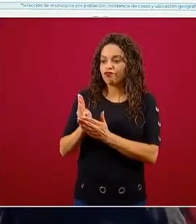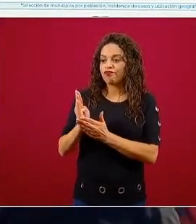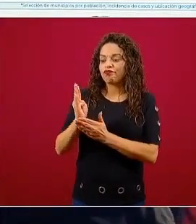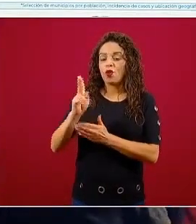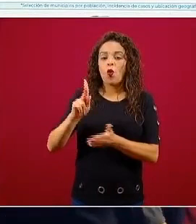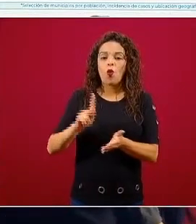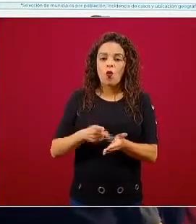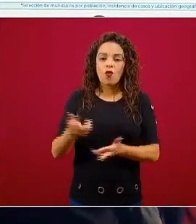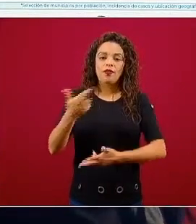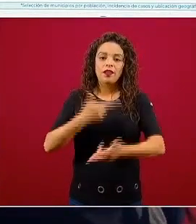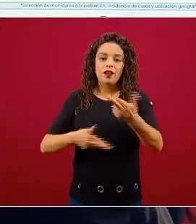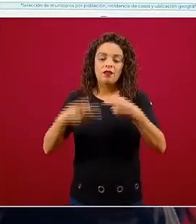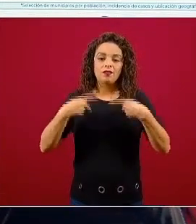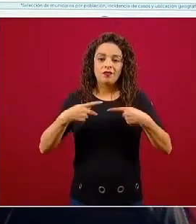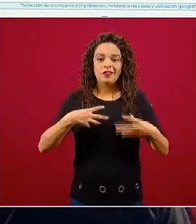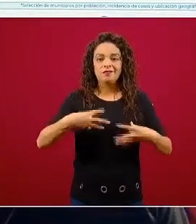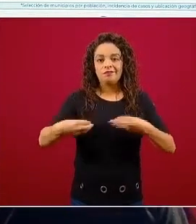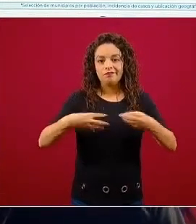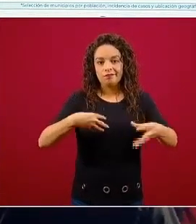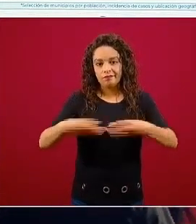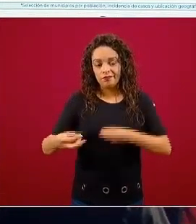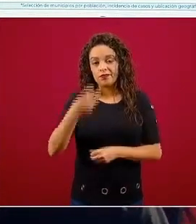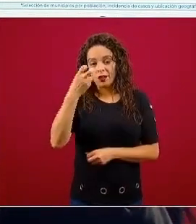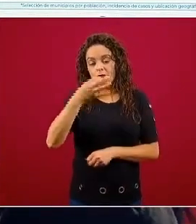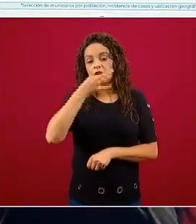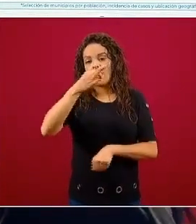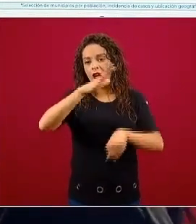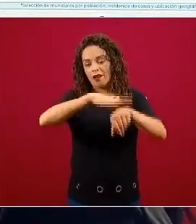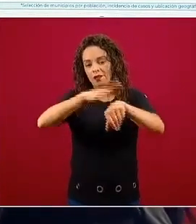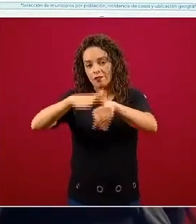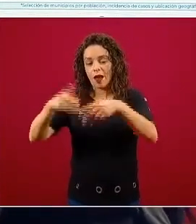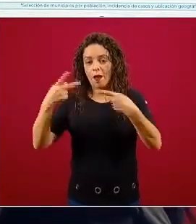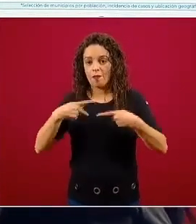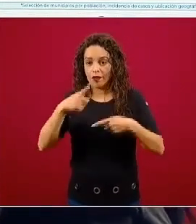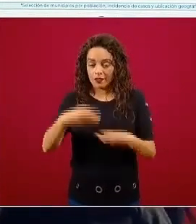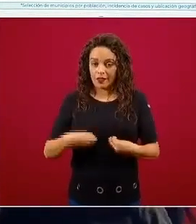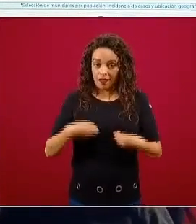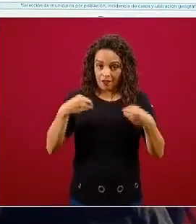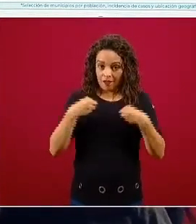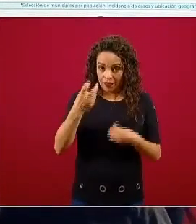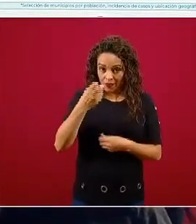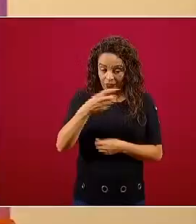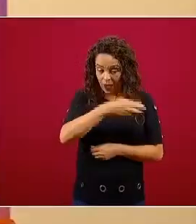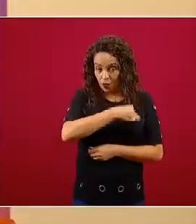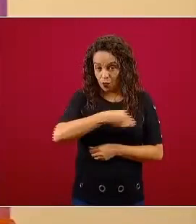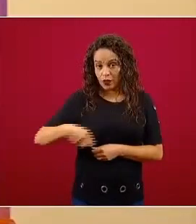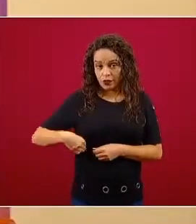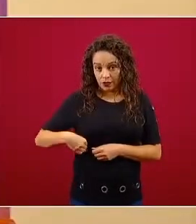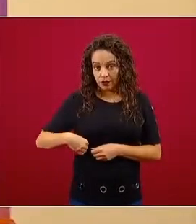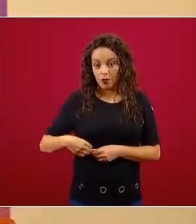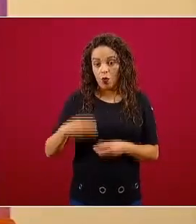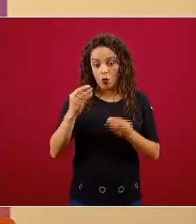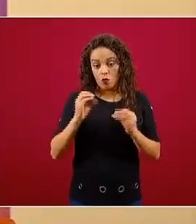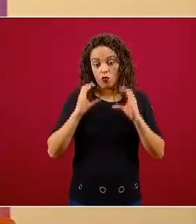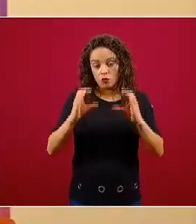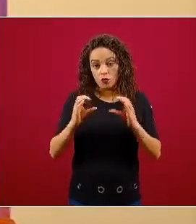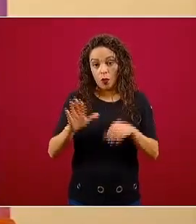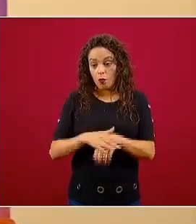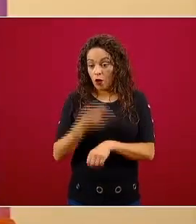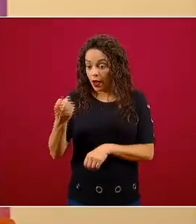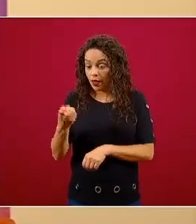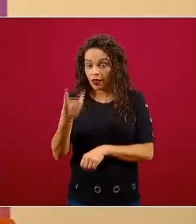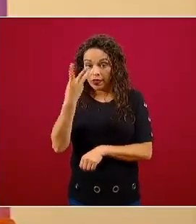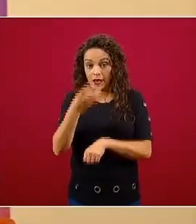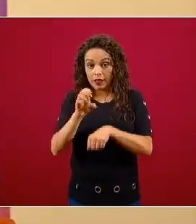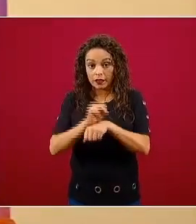ascendente, ¿no? Es un llamado a los pobladores del municipio de Jiutepec de tener cuidado que estas 3 semanas de ascenso no se vayan a convertir